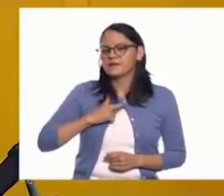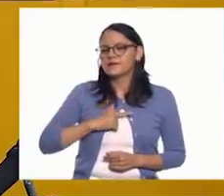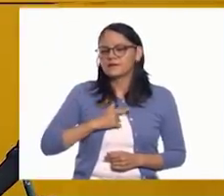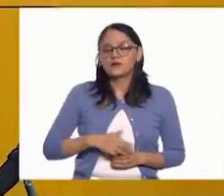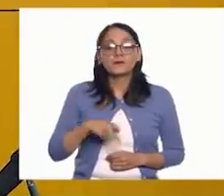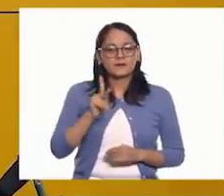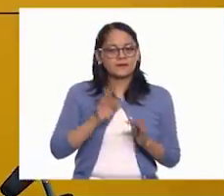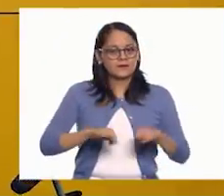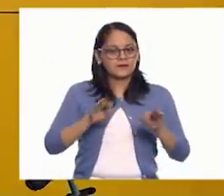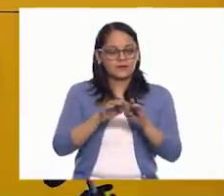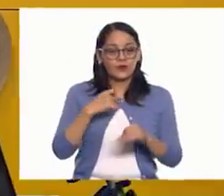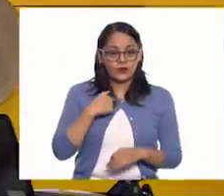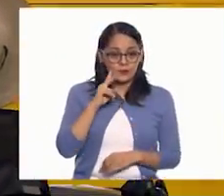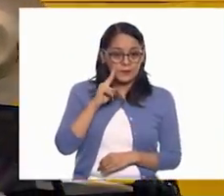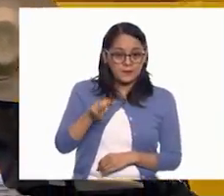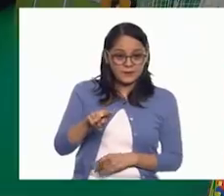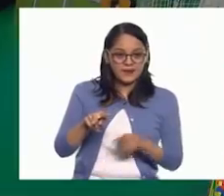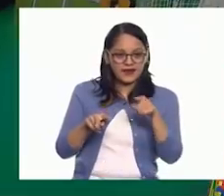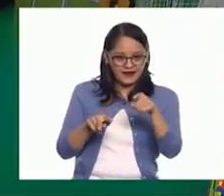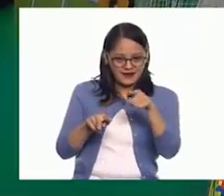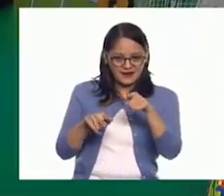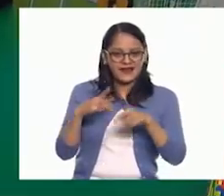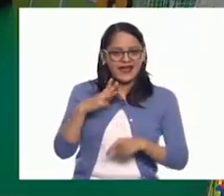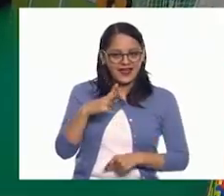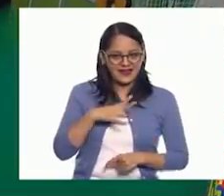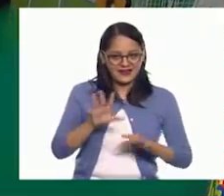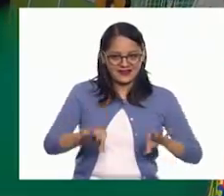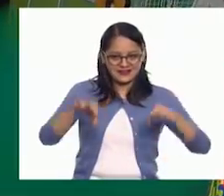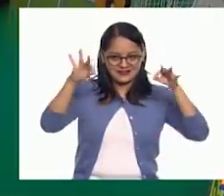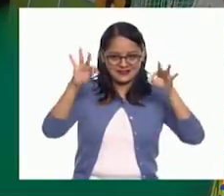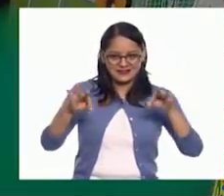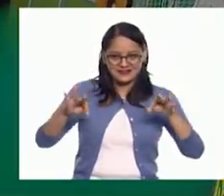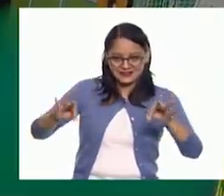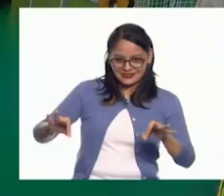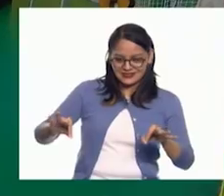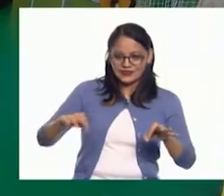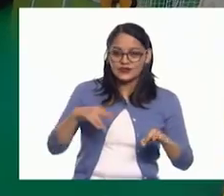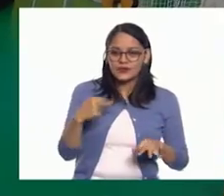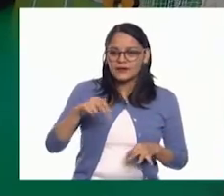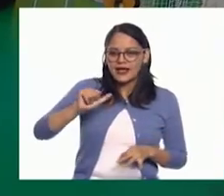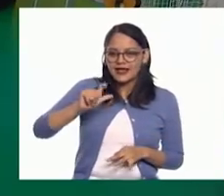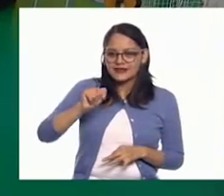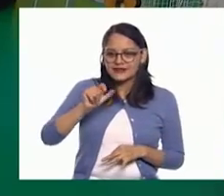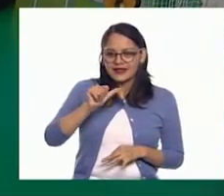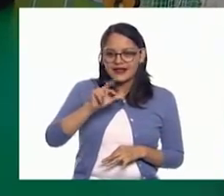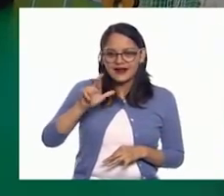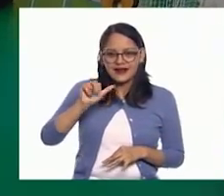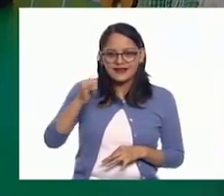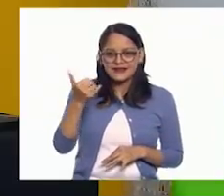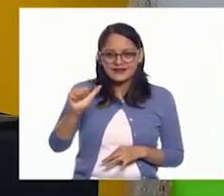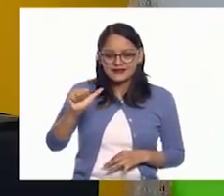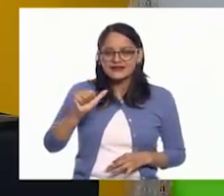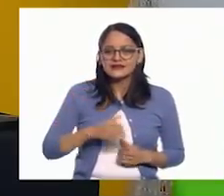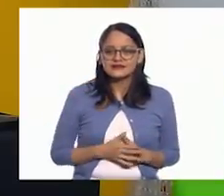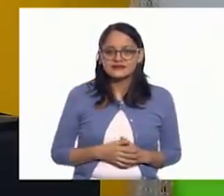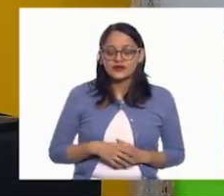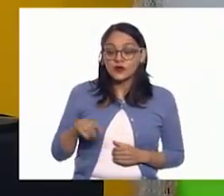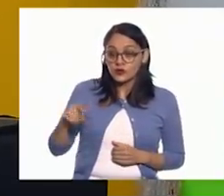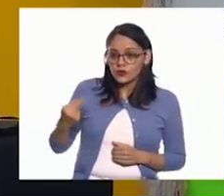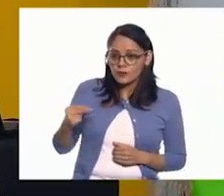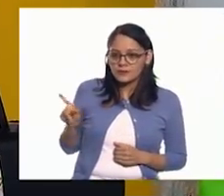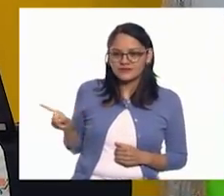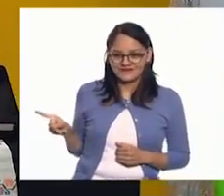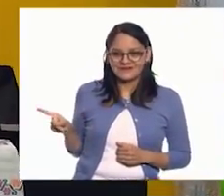Te le quedaste viendo aquí a mi atarraya, oye. ¿A tu? ¿Qué? ¿Cómo se llama? Atarraya. Esta